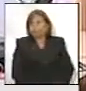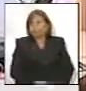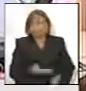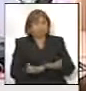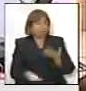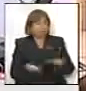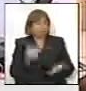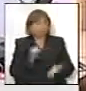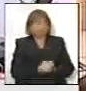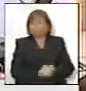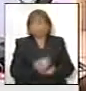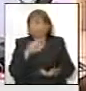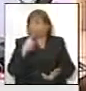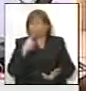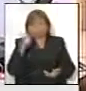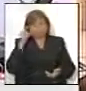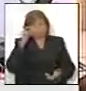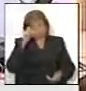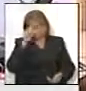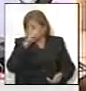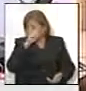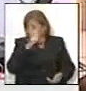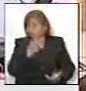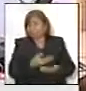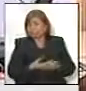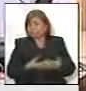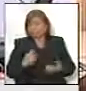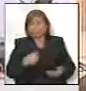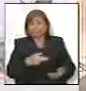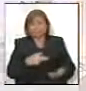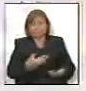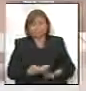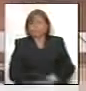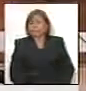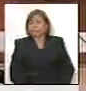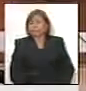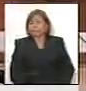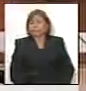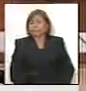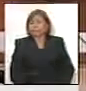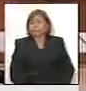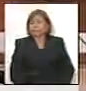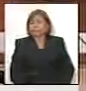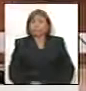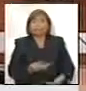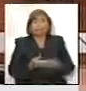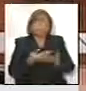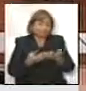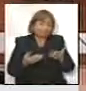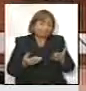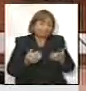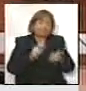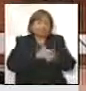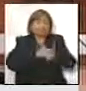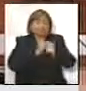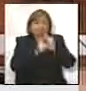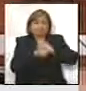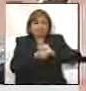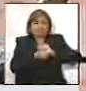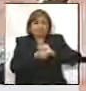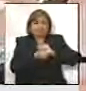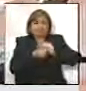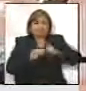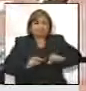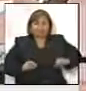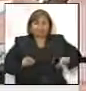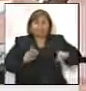que eso dificulta tremendamente el trabajo de nuestra comisión. La comisión también alista cambios a las sanciones a los